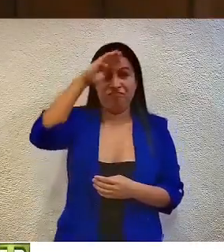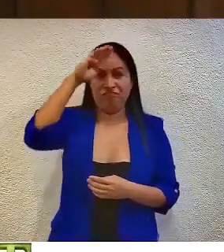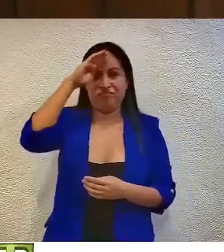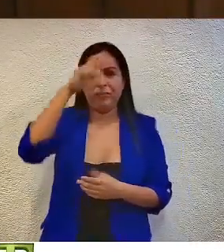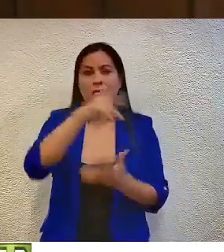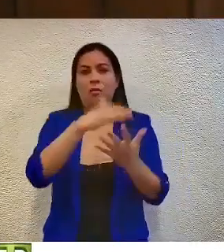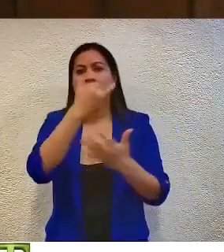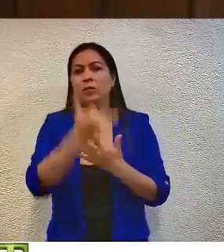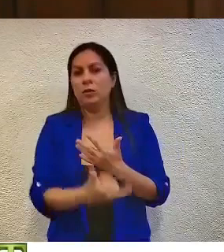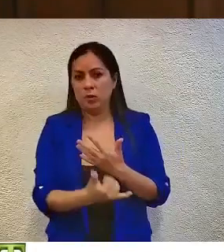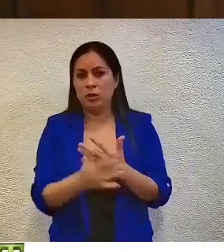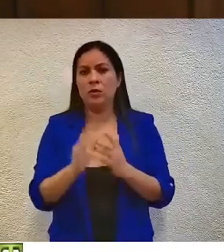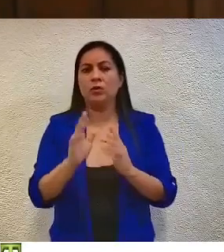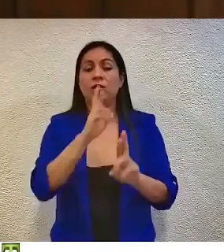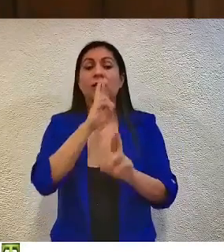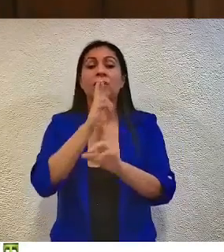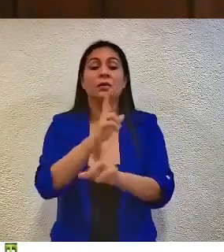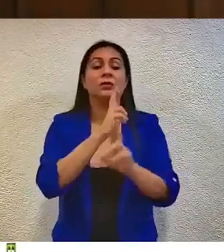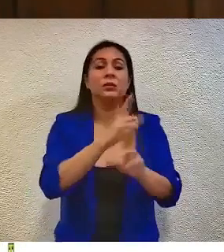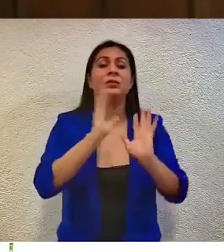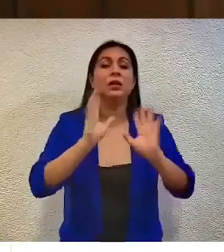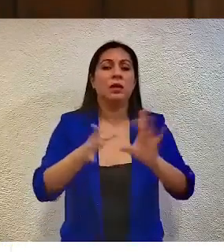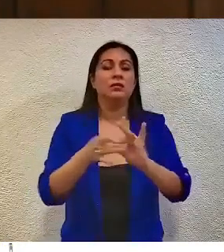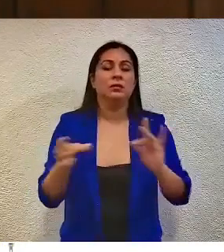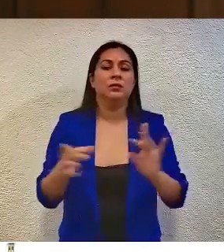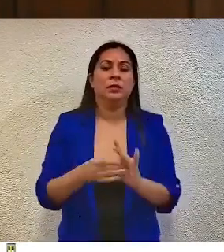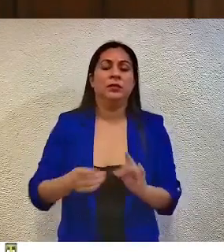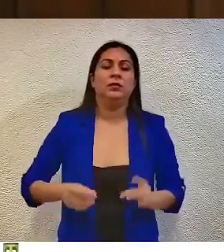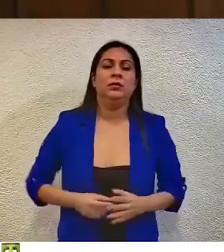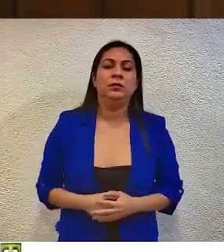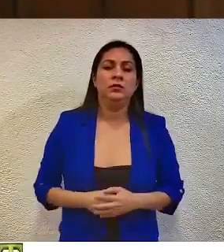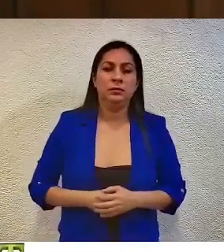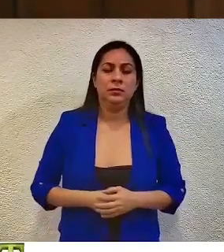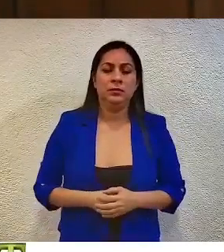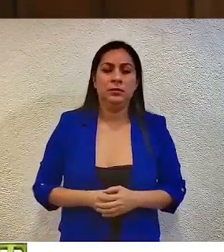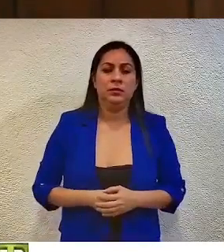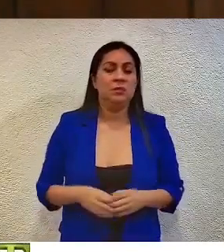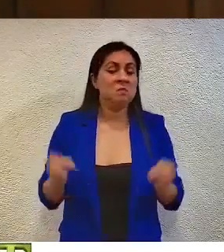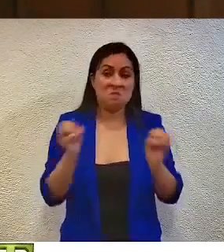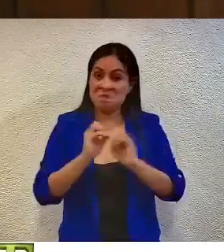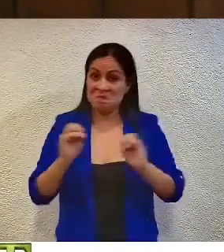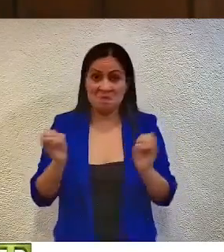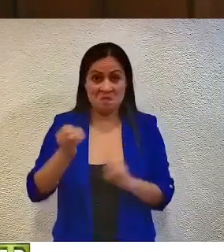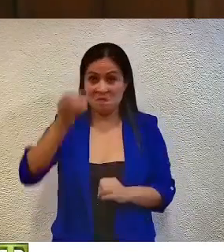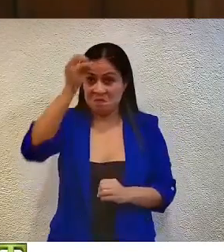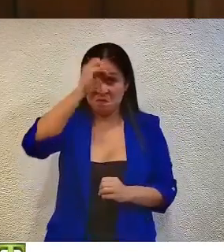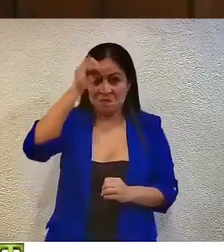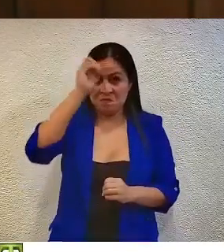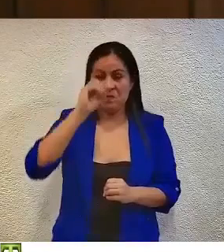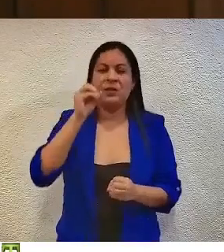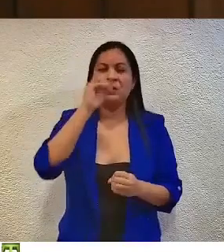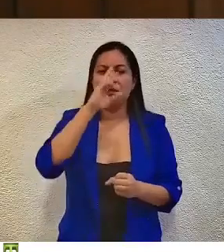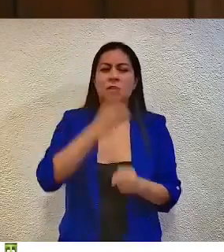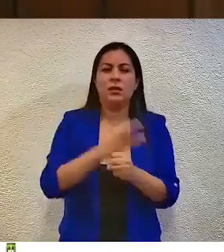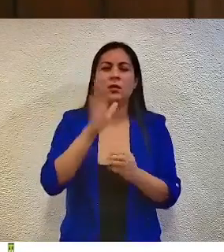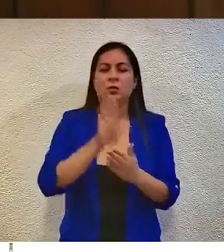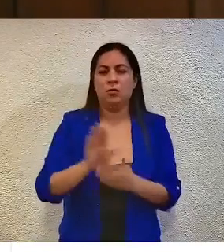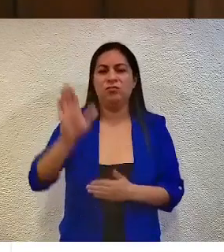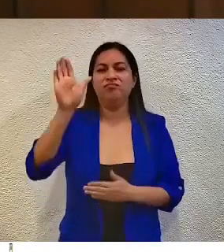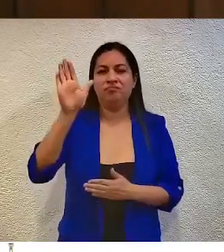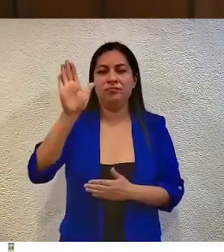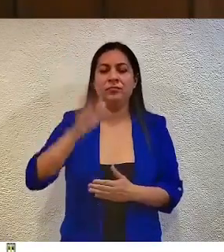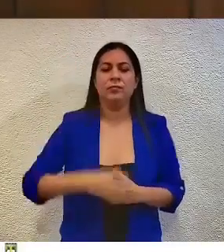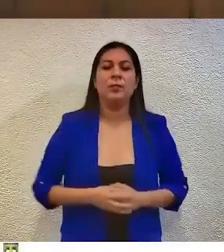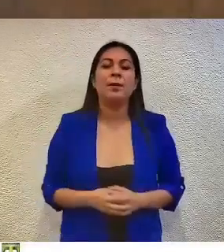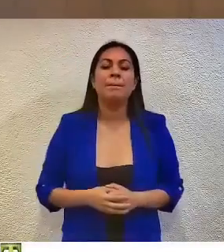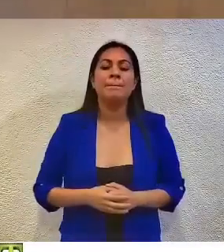el proyecto de resolución del que se ha dado cuenta. No habiendo comentarios al respecto, secretario, tome la votación, por